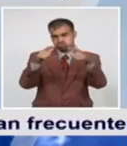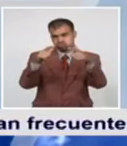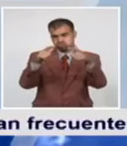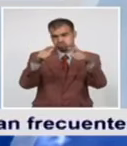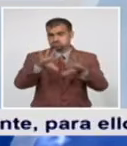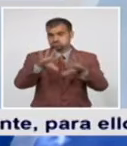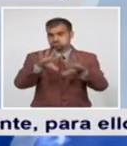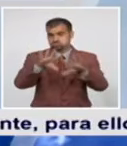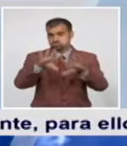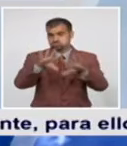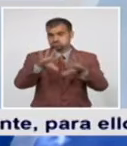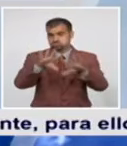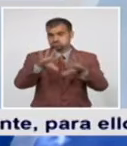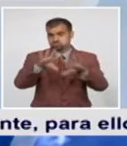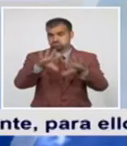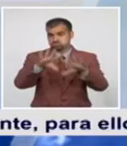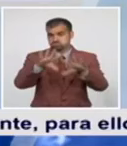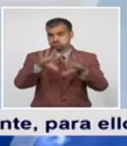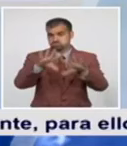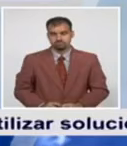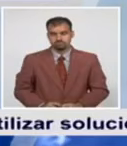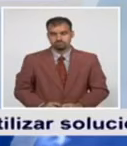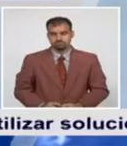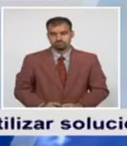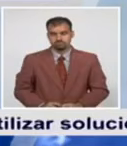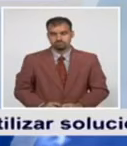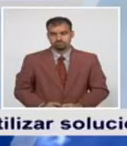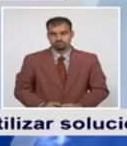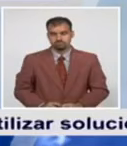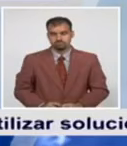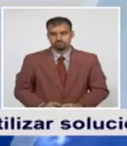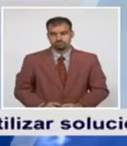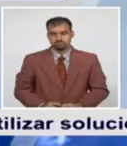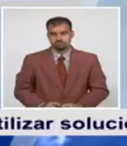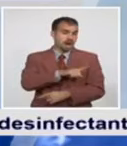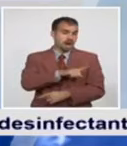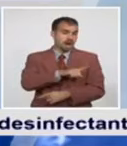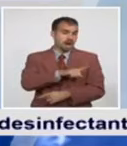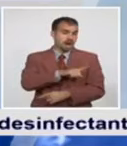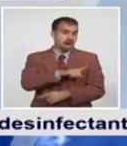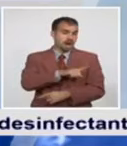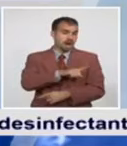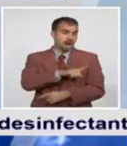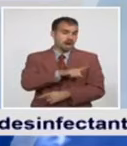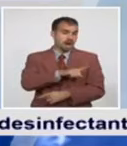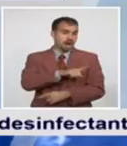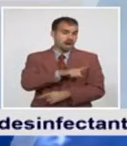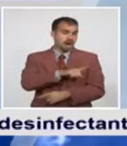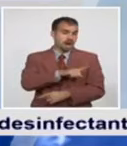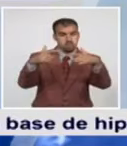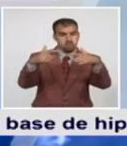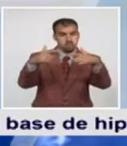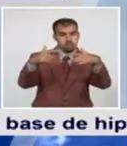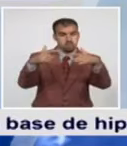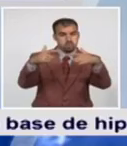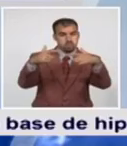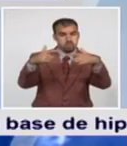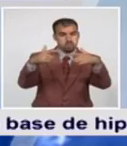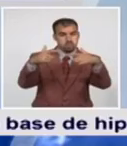diagnosticando en los últimos 15 días prácticamente, en el último mes,